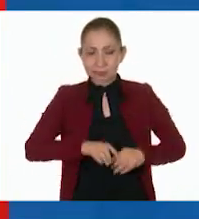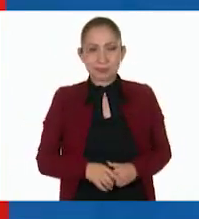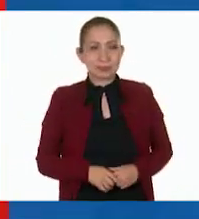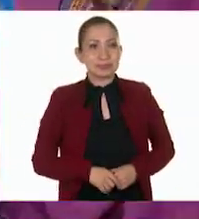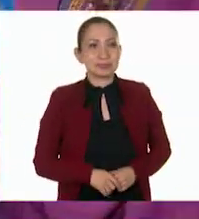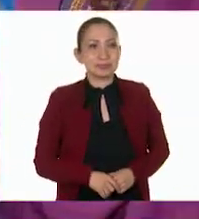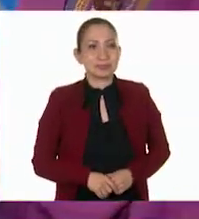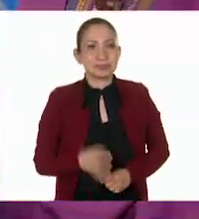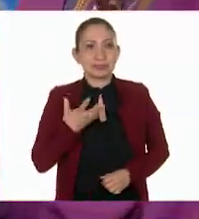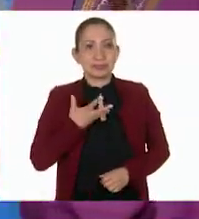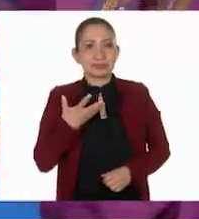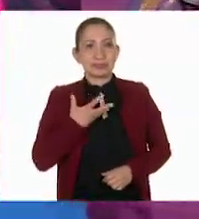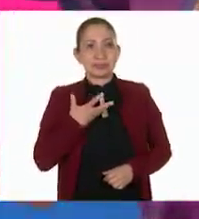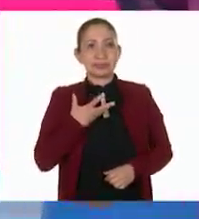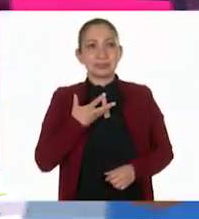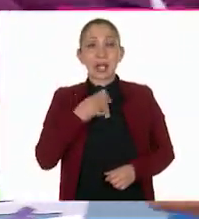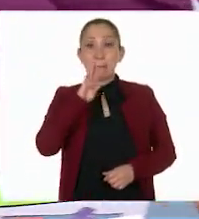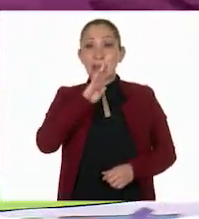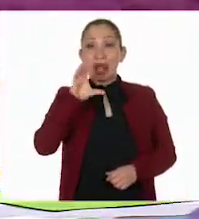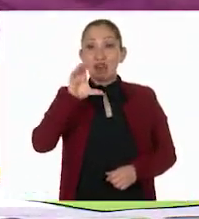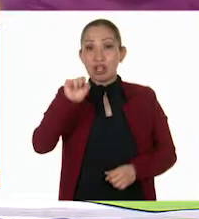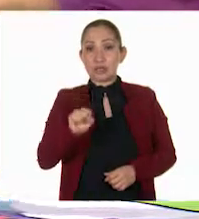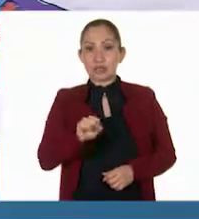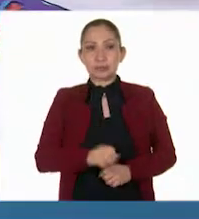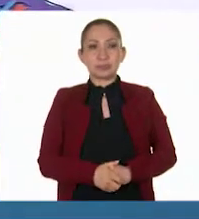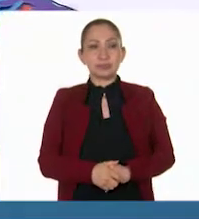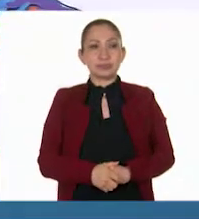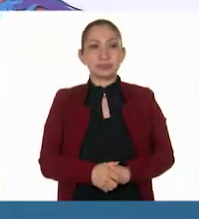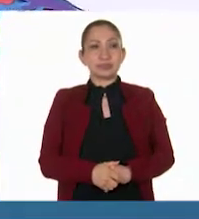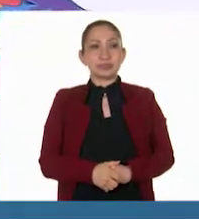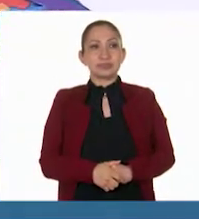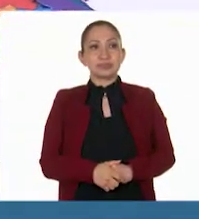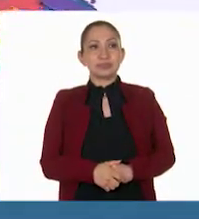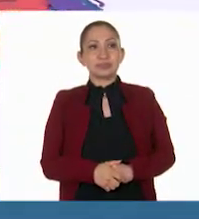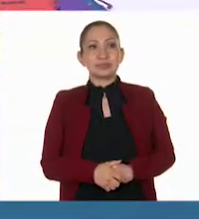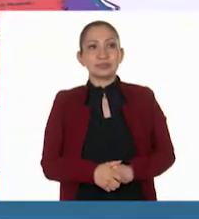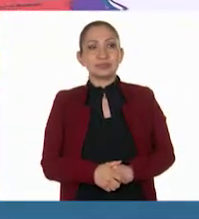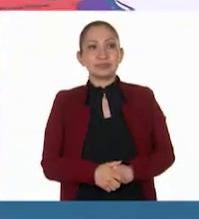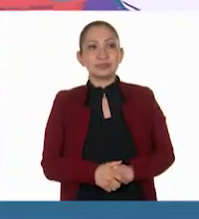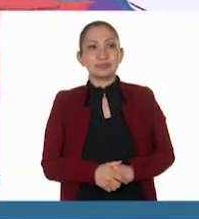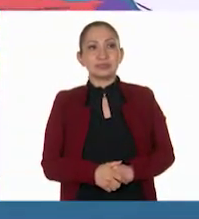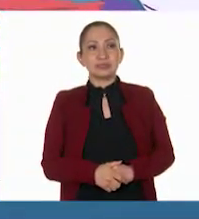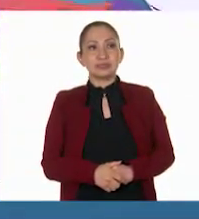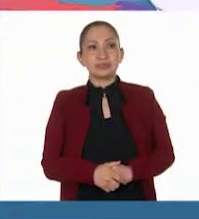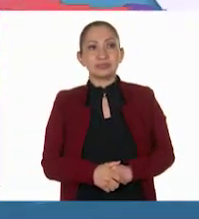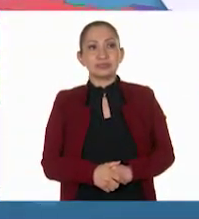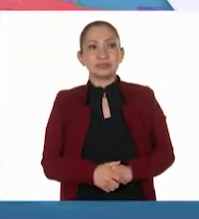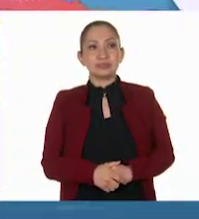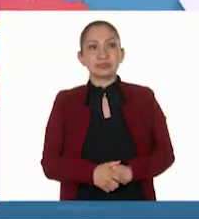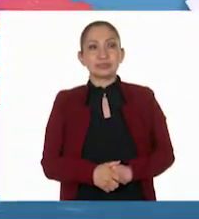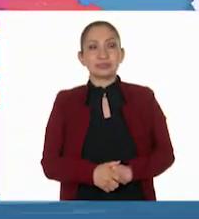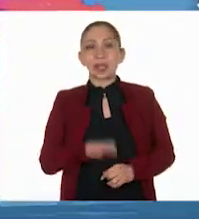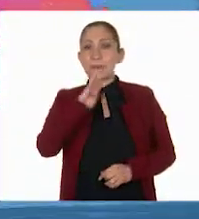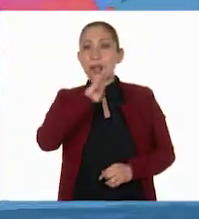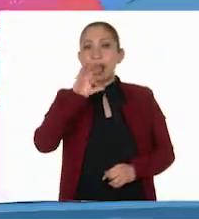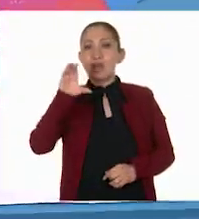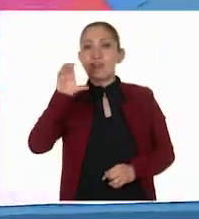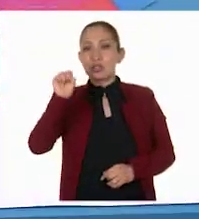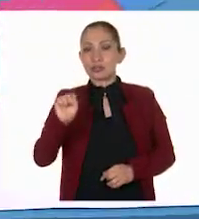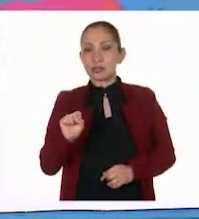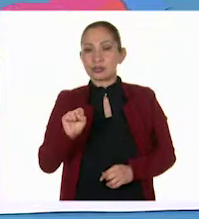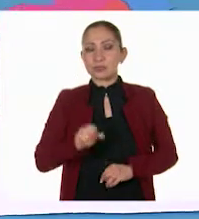Entonces, por acá tenemos Baja California Sur. Muy bien. Acá andamos. Baja California Sur.